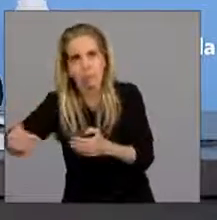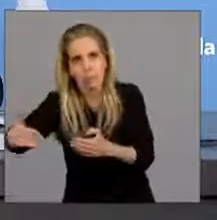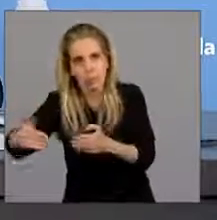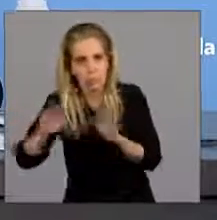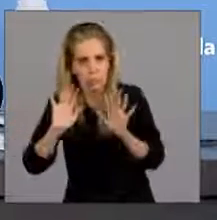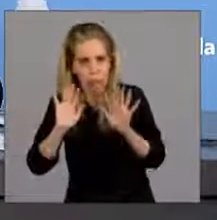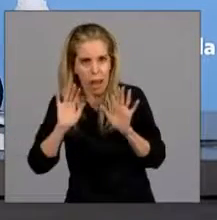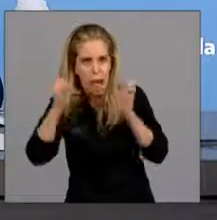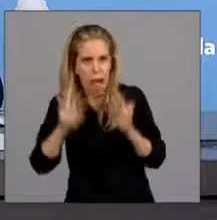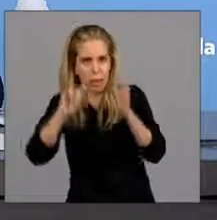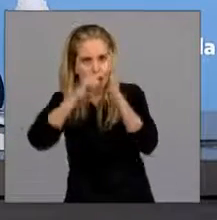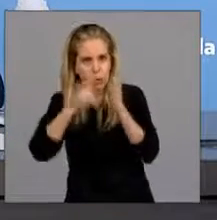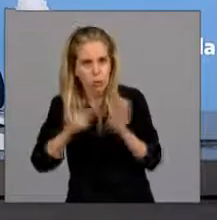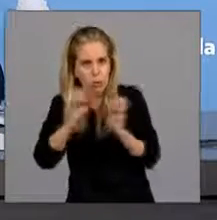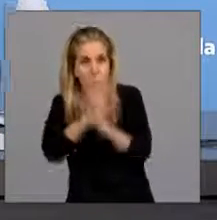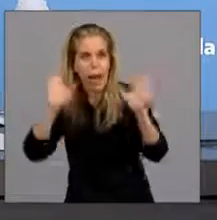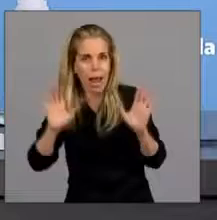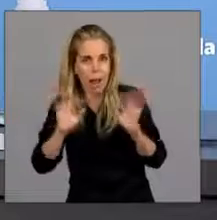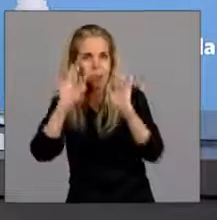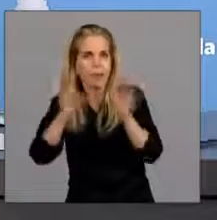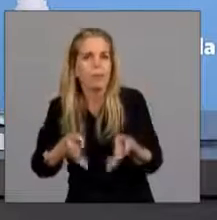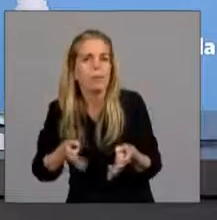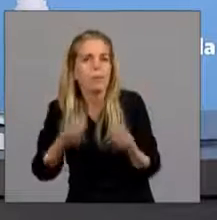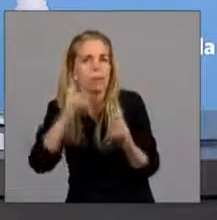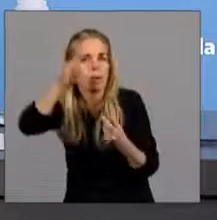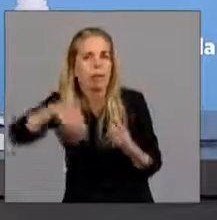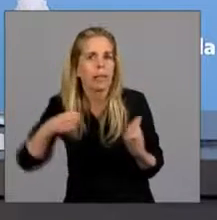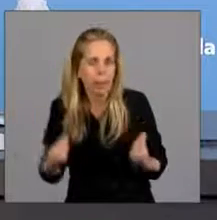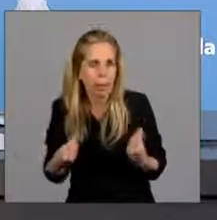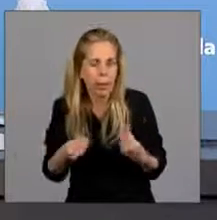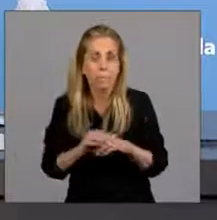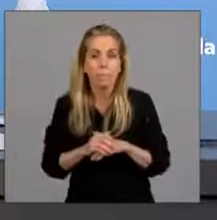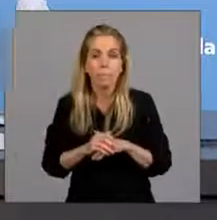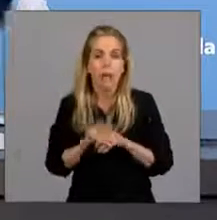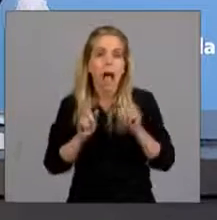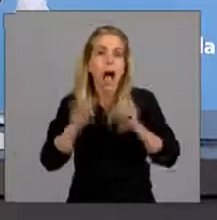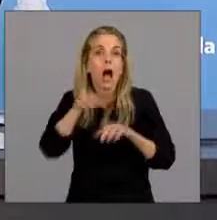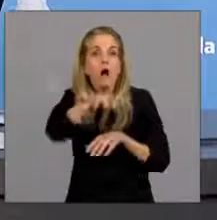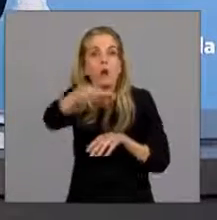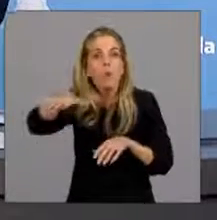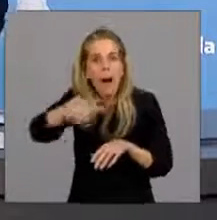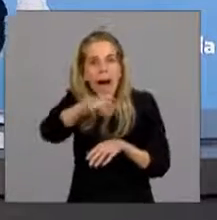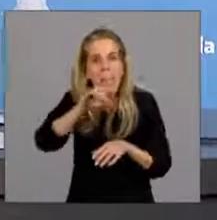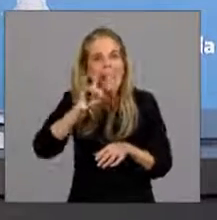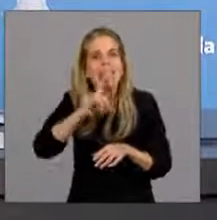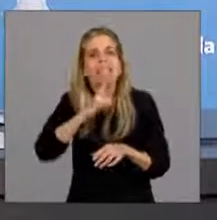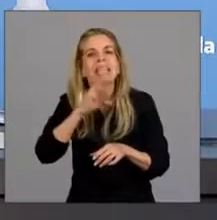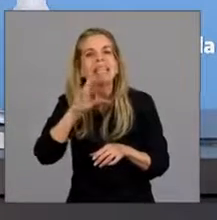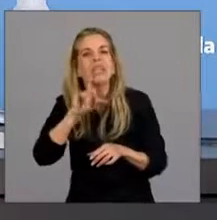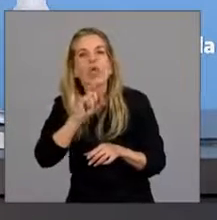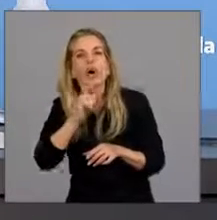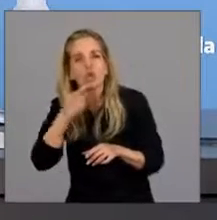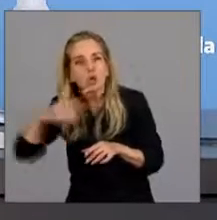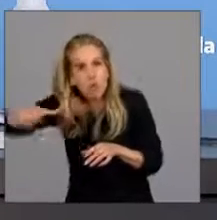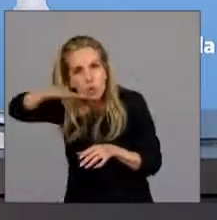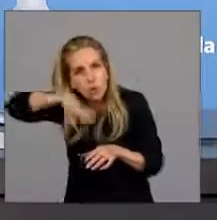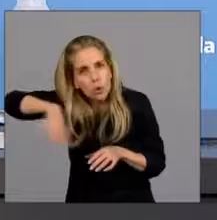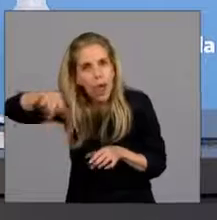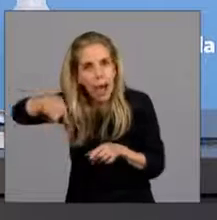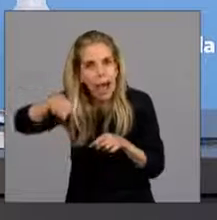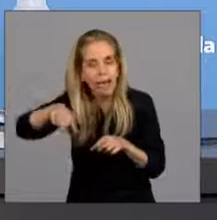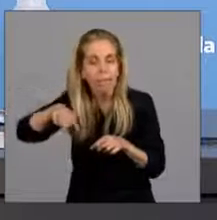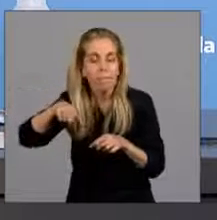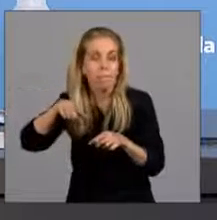clara para asumir lo que se viene. En aquellos lugares que son distritos, donde